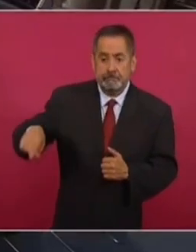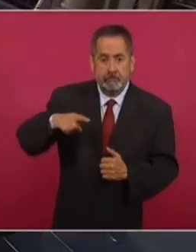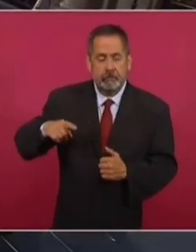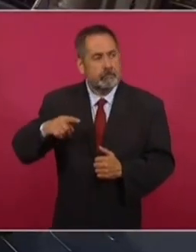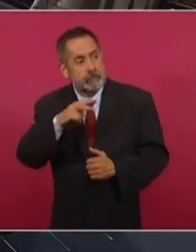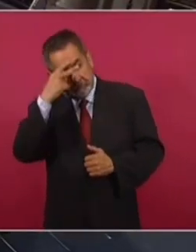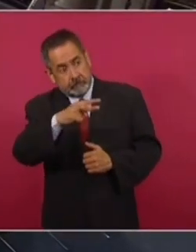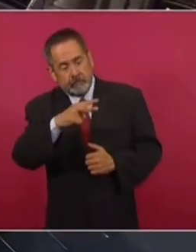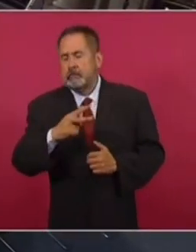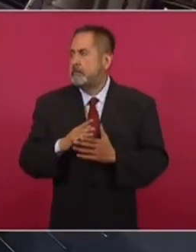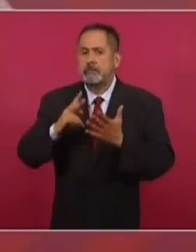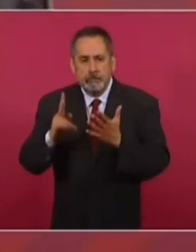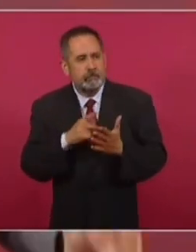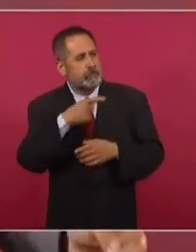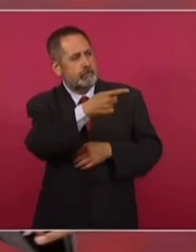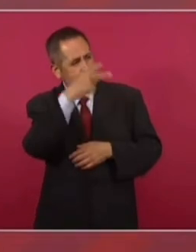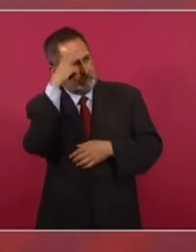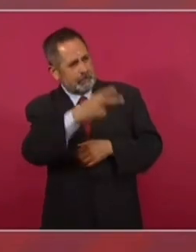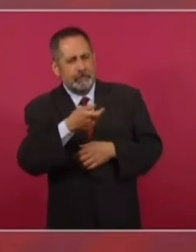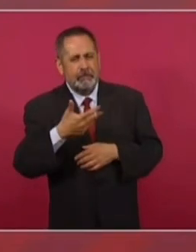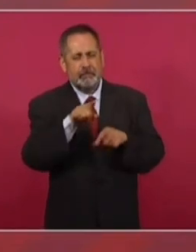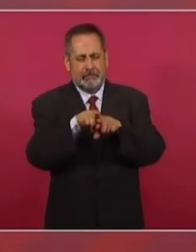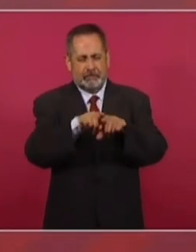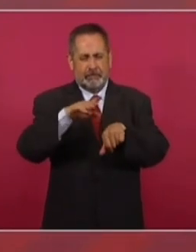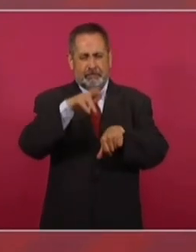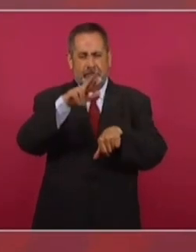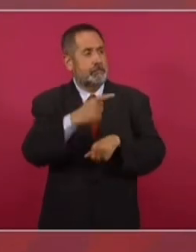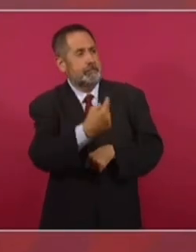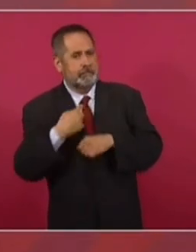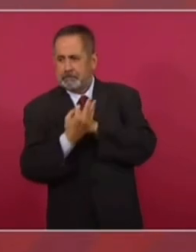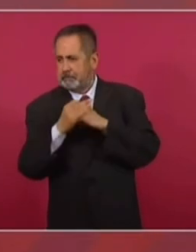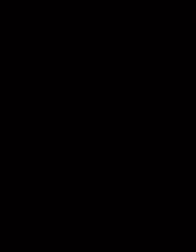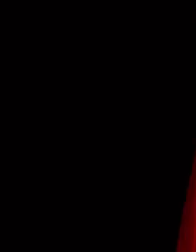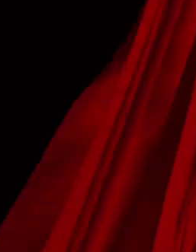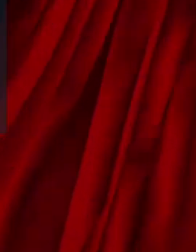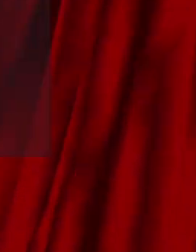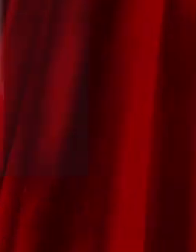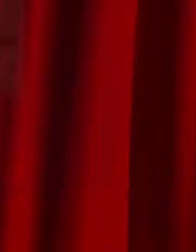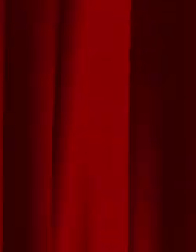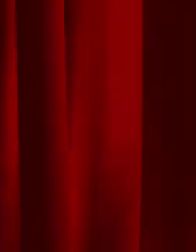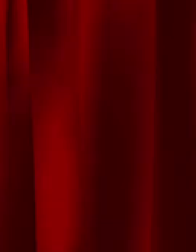viendo a México de nuevo como el hermano mayor. Eso es un orgullo.